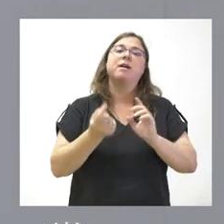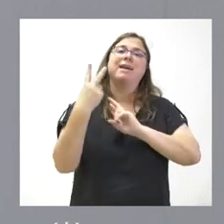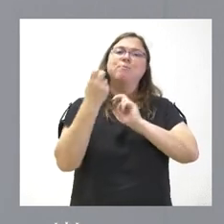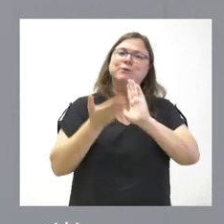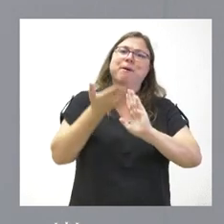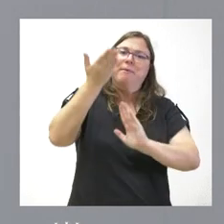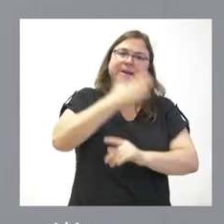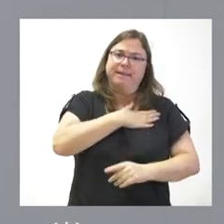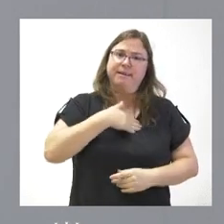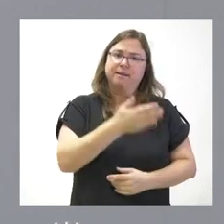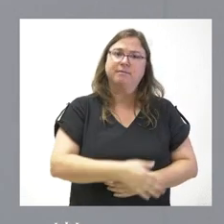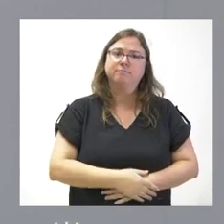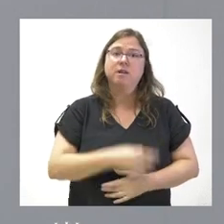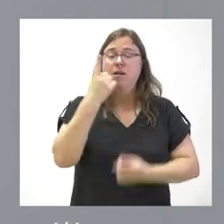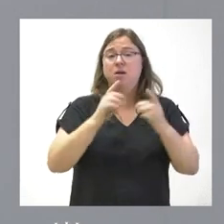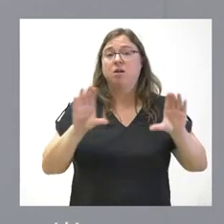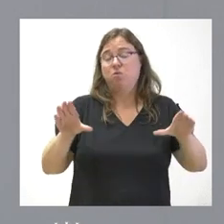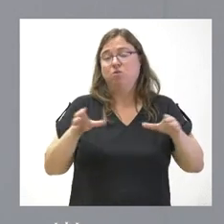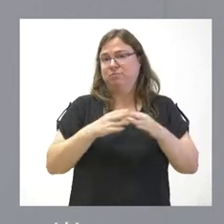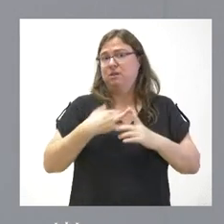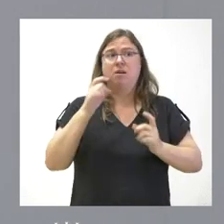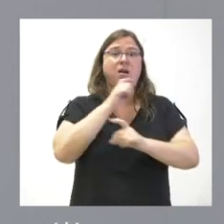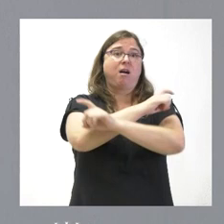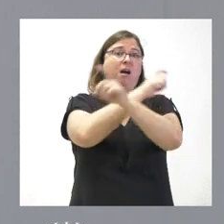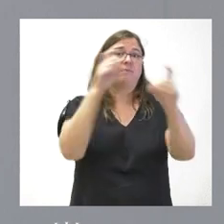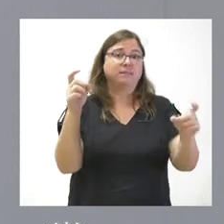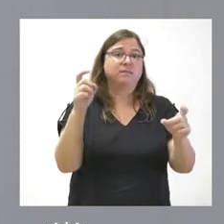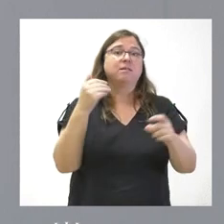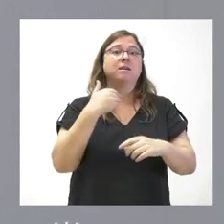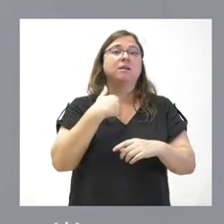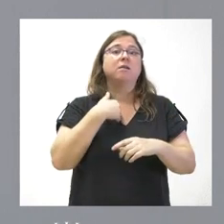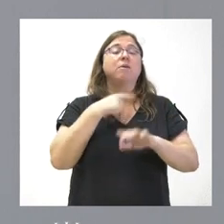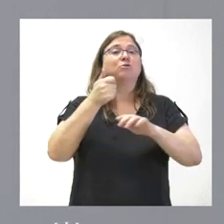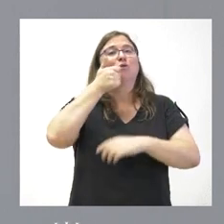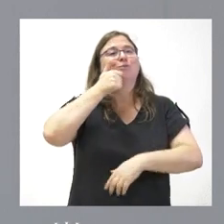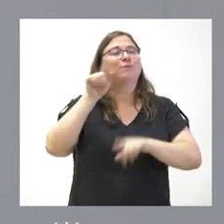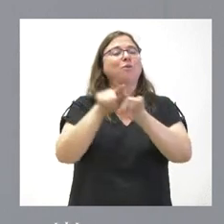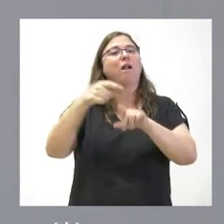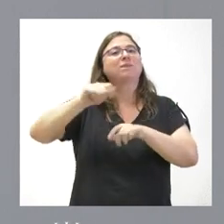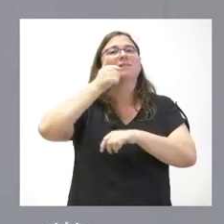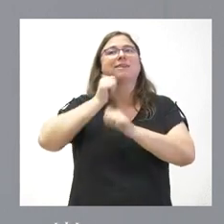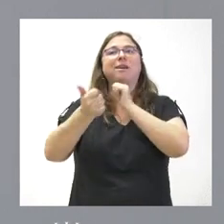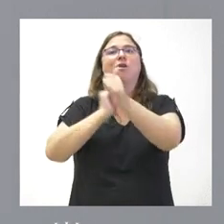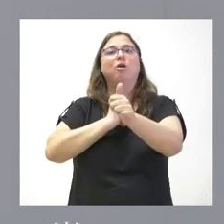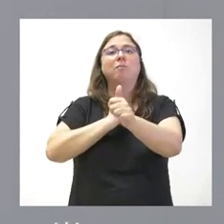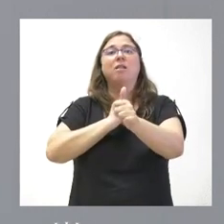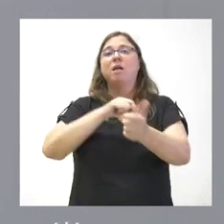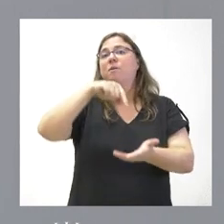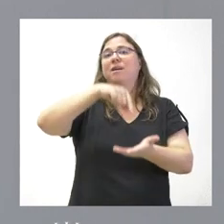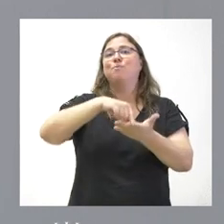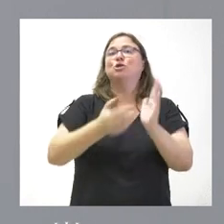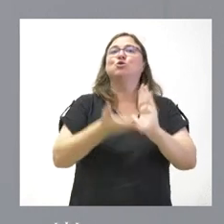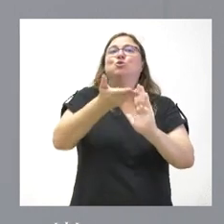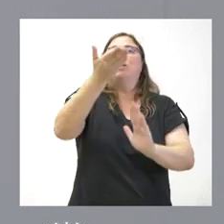impuestos hay partidos políticos que han anunciado que siguiendo la doctrina de del presidente del gobierno lo que hay que hacer ahora es subir impuestos